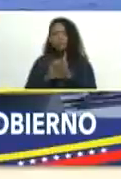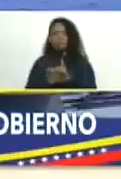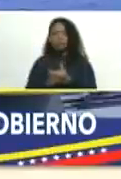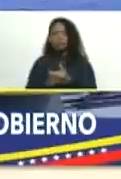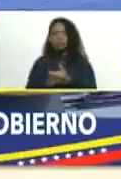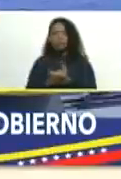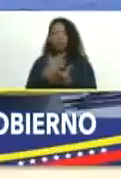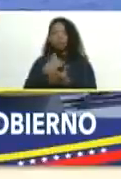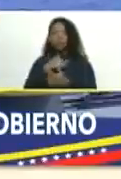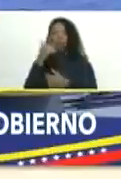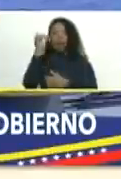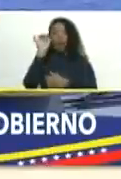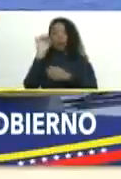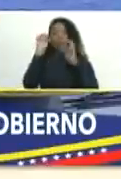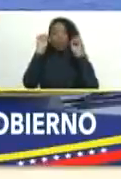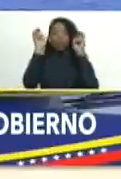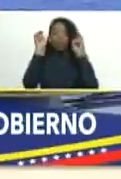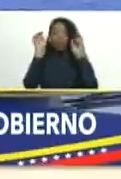Nosotros tenemos una medición